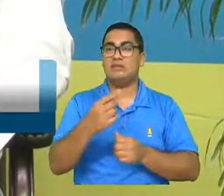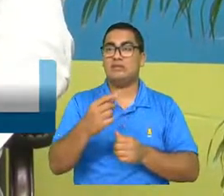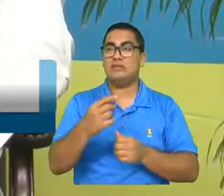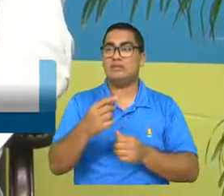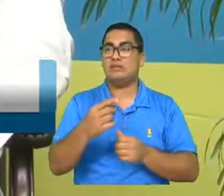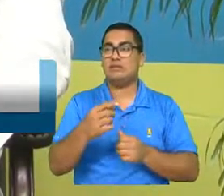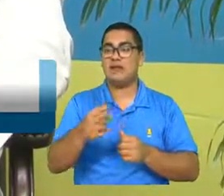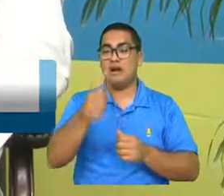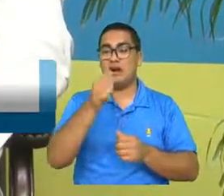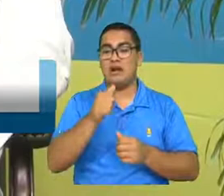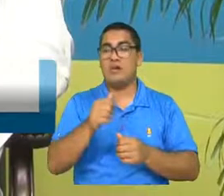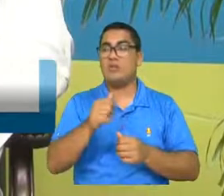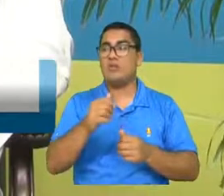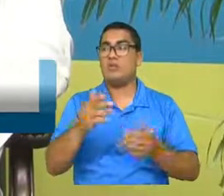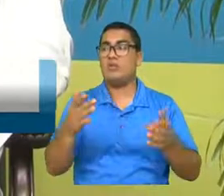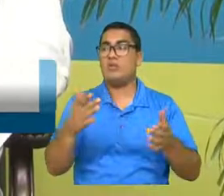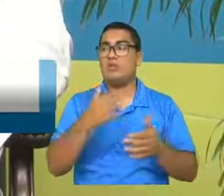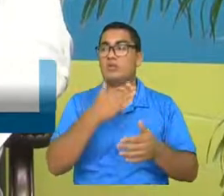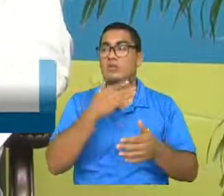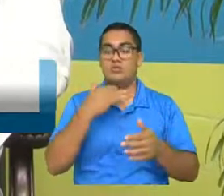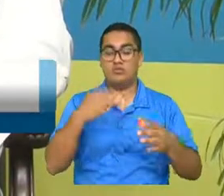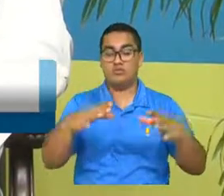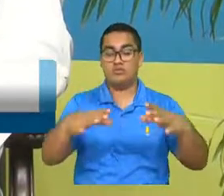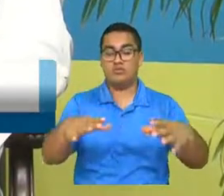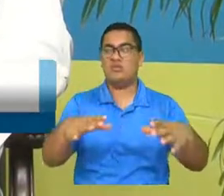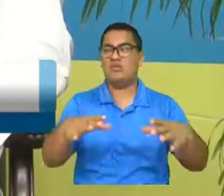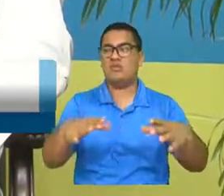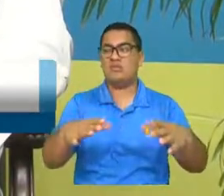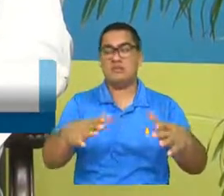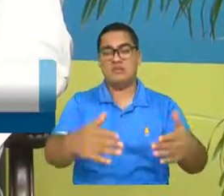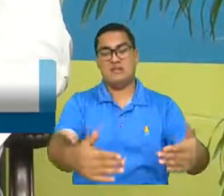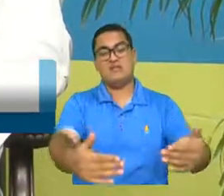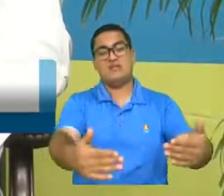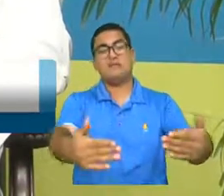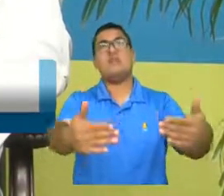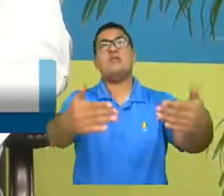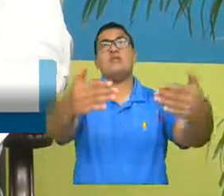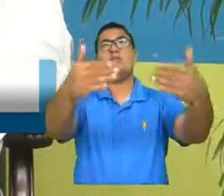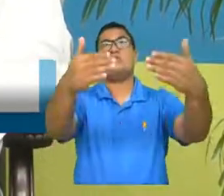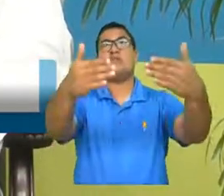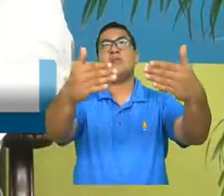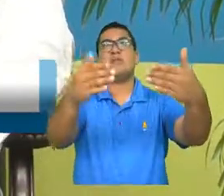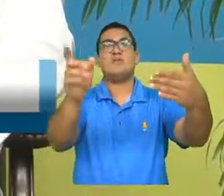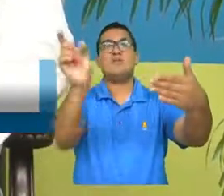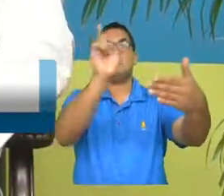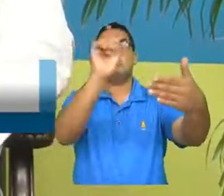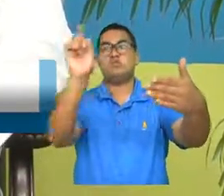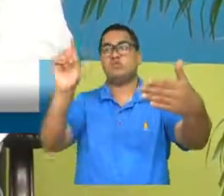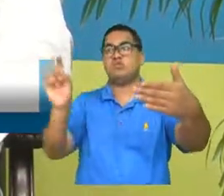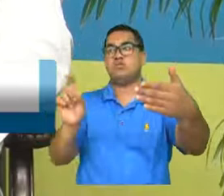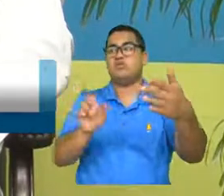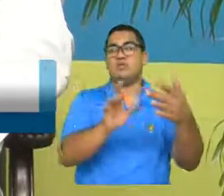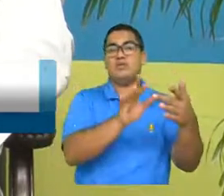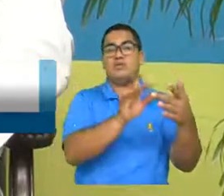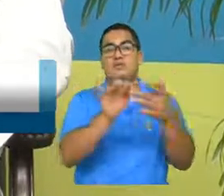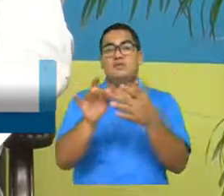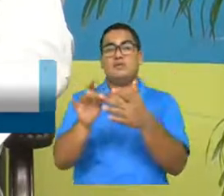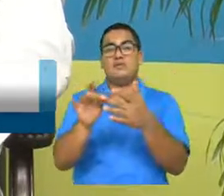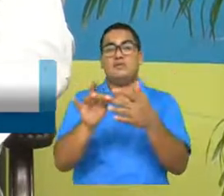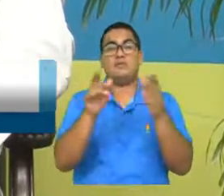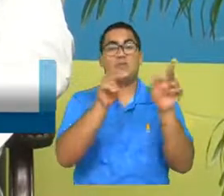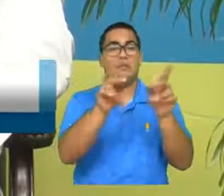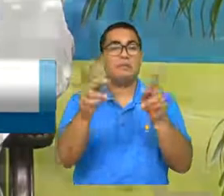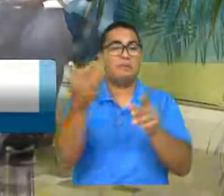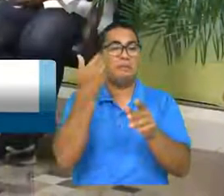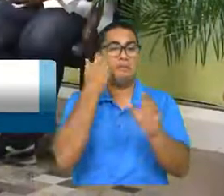Y entonces se impregna la pared con un insecticida especial que no es tóxico para la población,